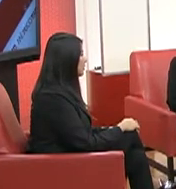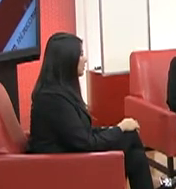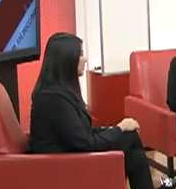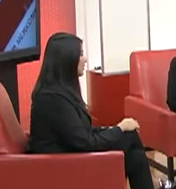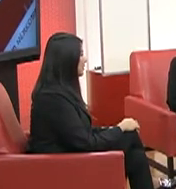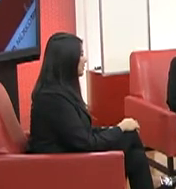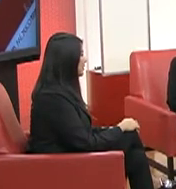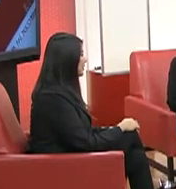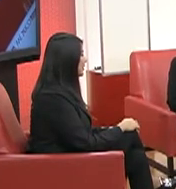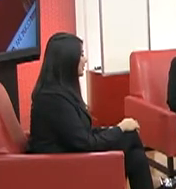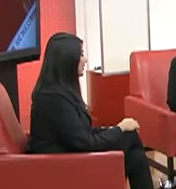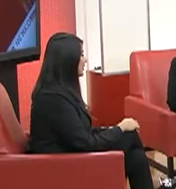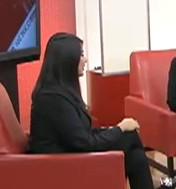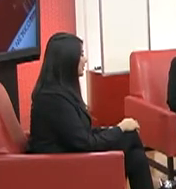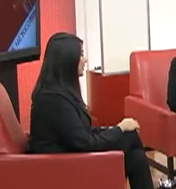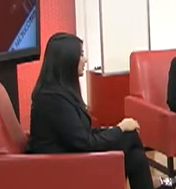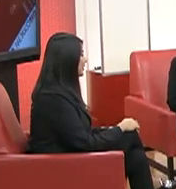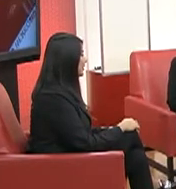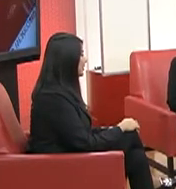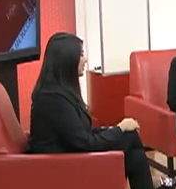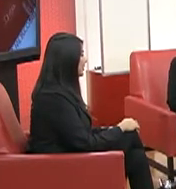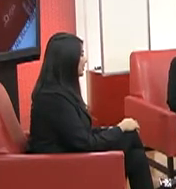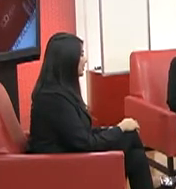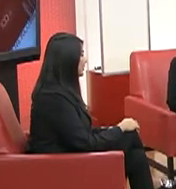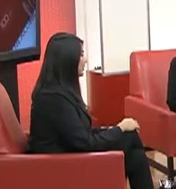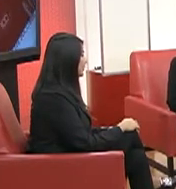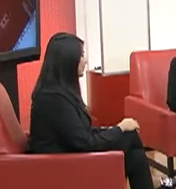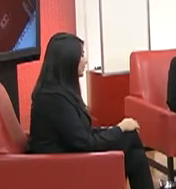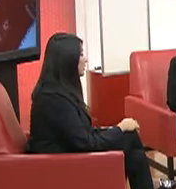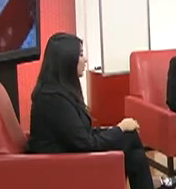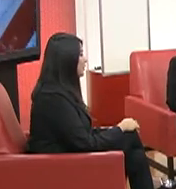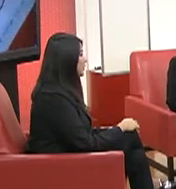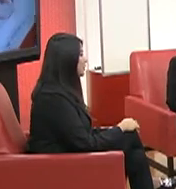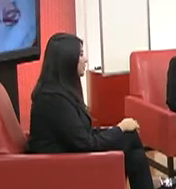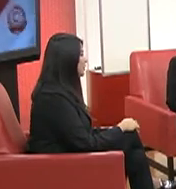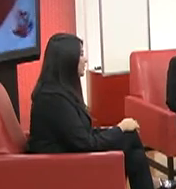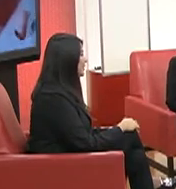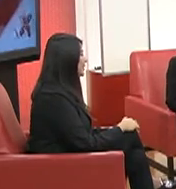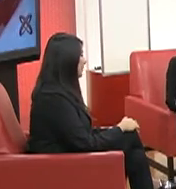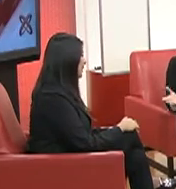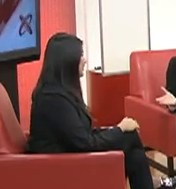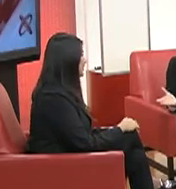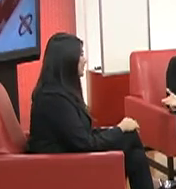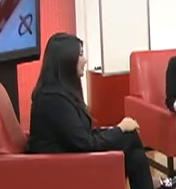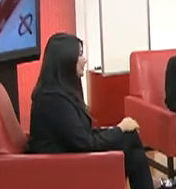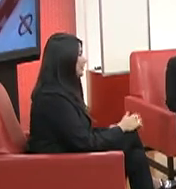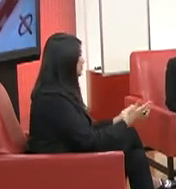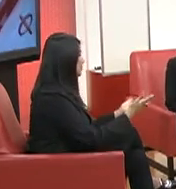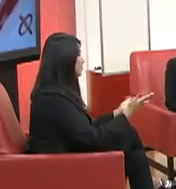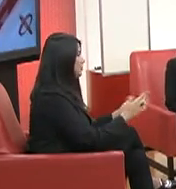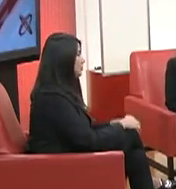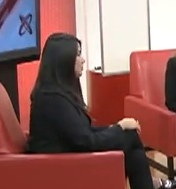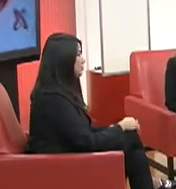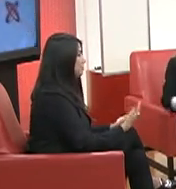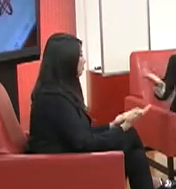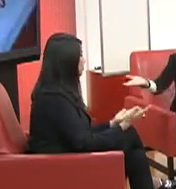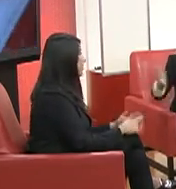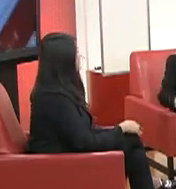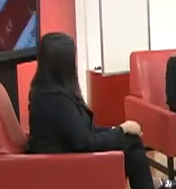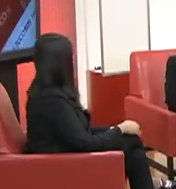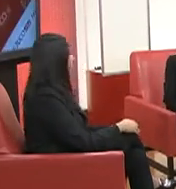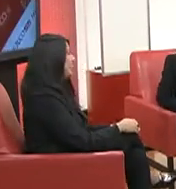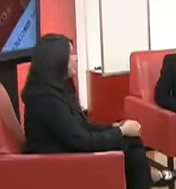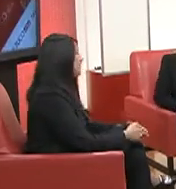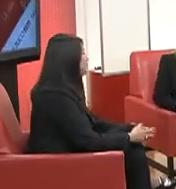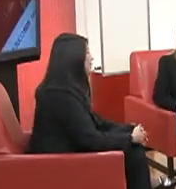tercera dimensión. Esto habla de una exposición en verdad profunda, ¿no? Claro. Gracias por estar con nosotros. ¿Con quién empezamos? Gracias. ¿Contigo?